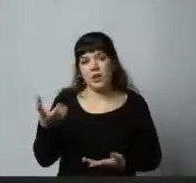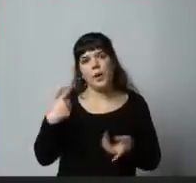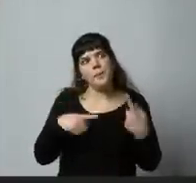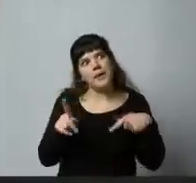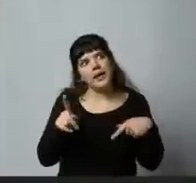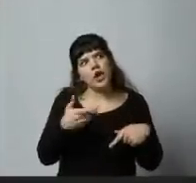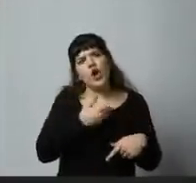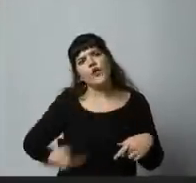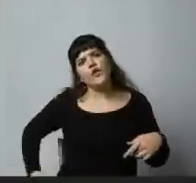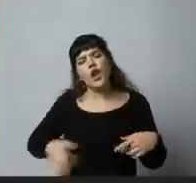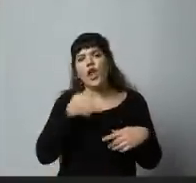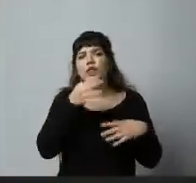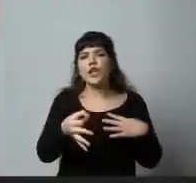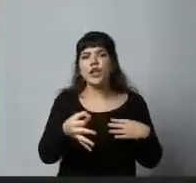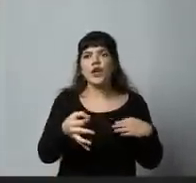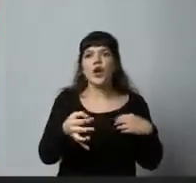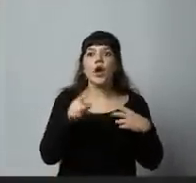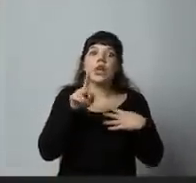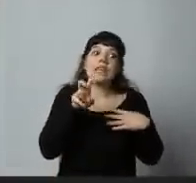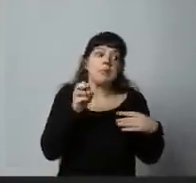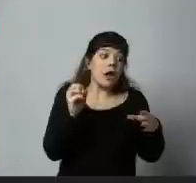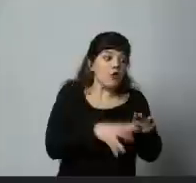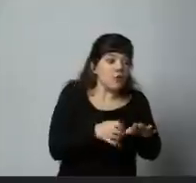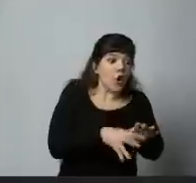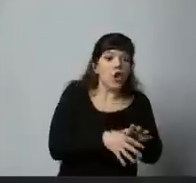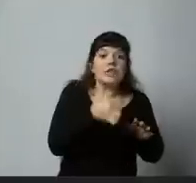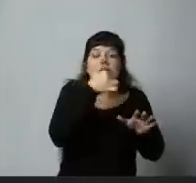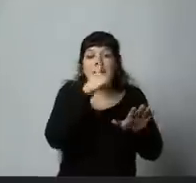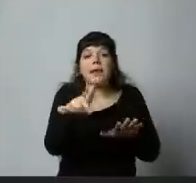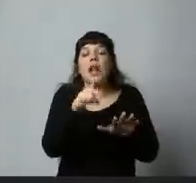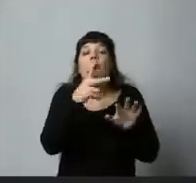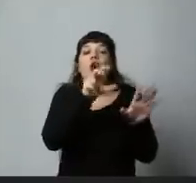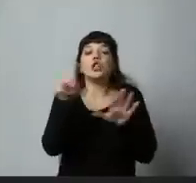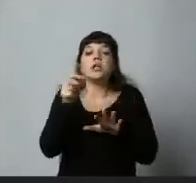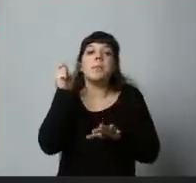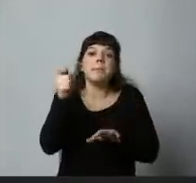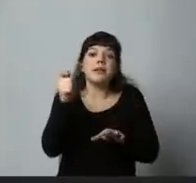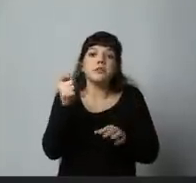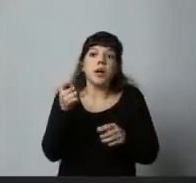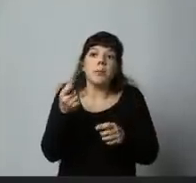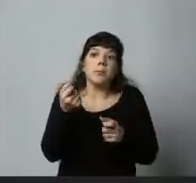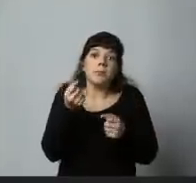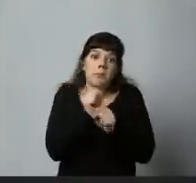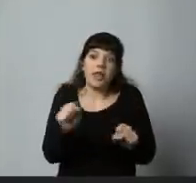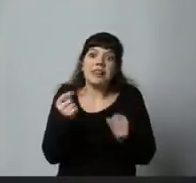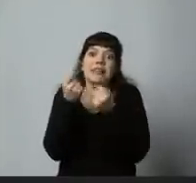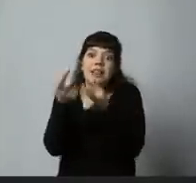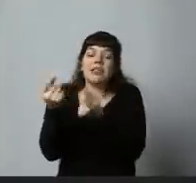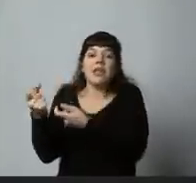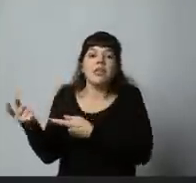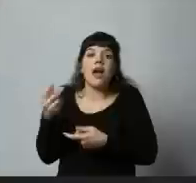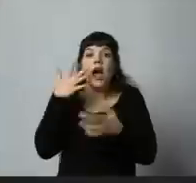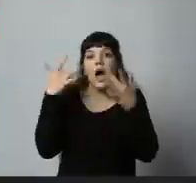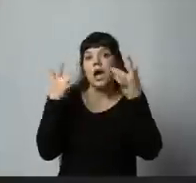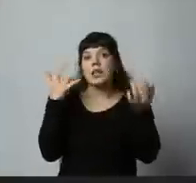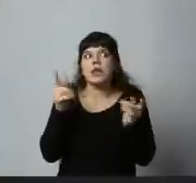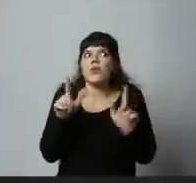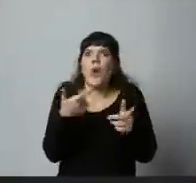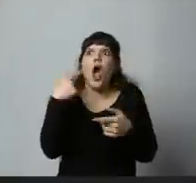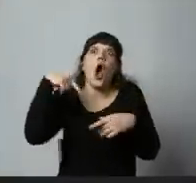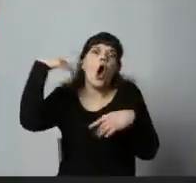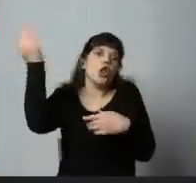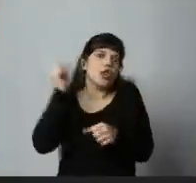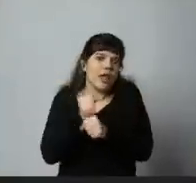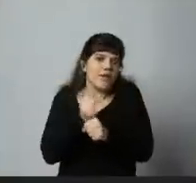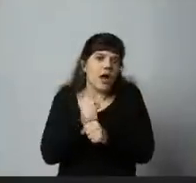gobierno había dicho que con su fondo de 6800 pesos para los artistas que no tuviesen otro ingreso de